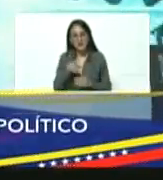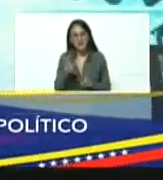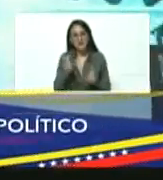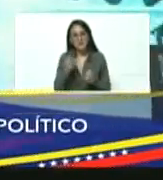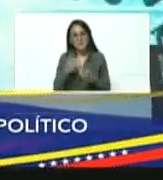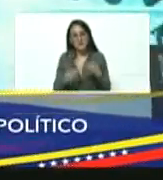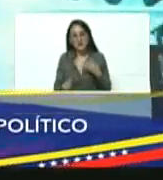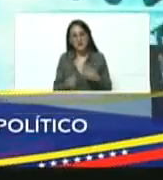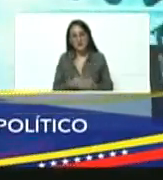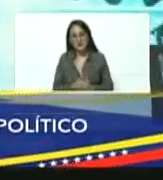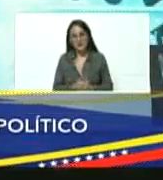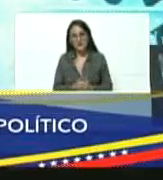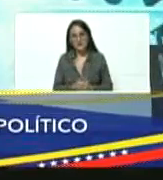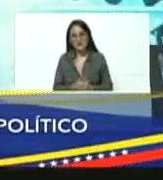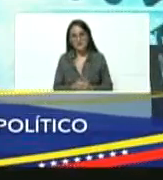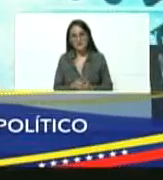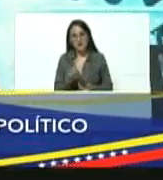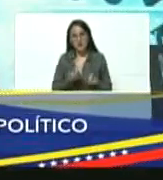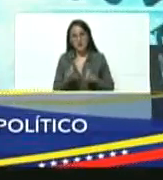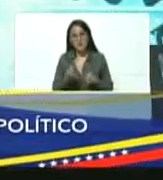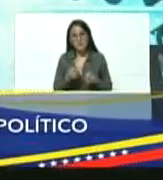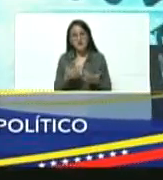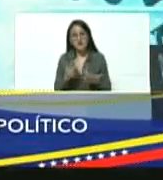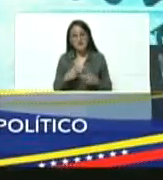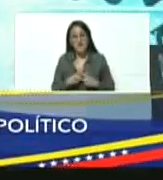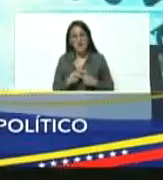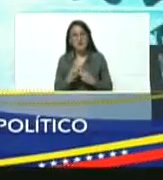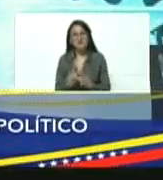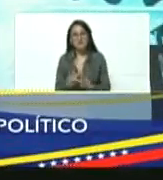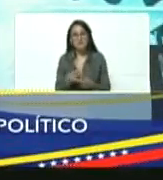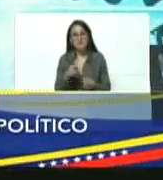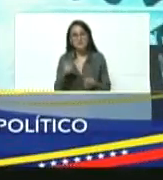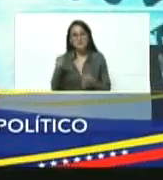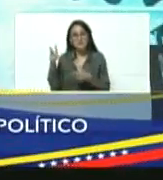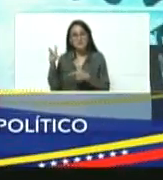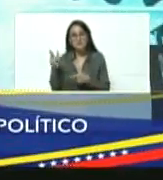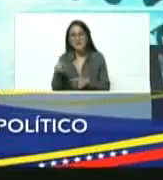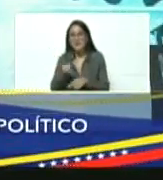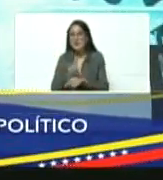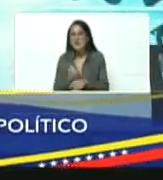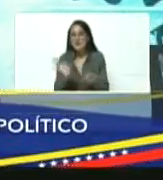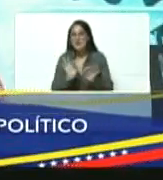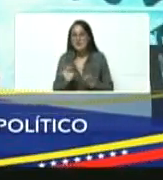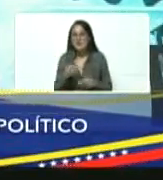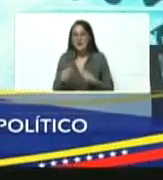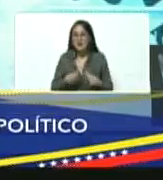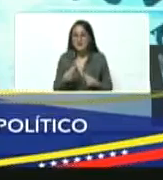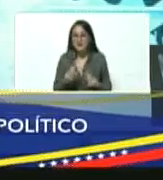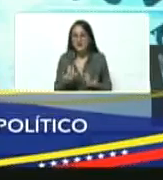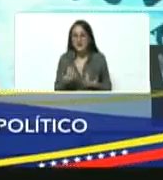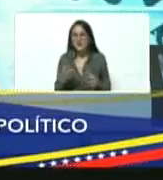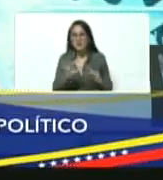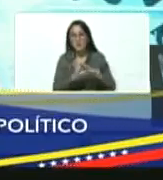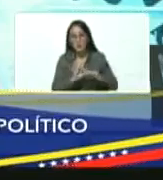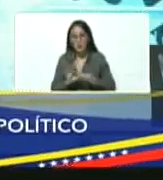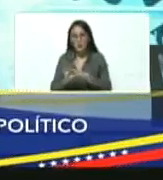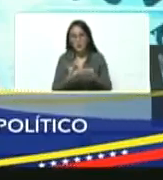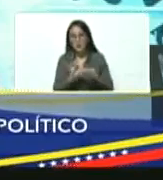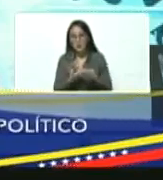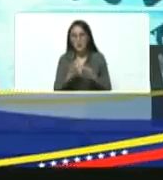material, una economía con vocación exportadora. La única forma de construirla es con la unión